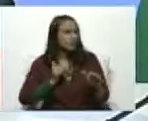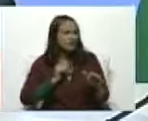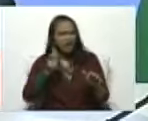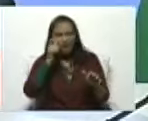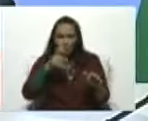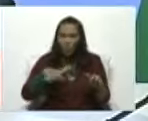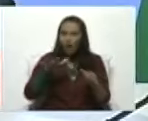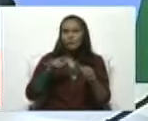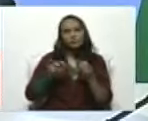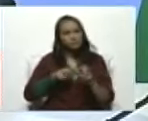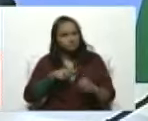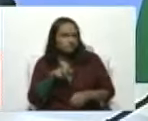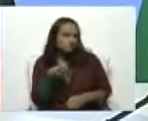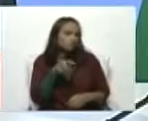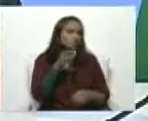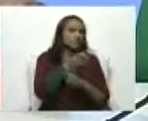cabeza.